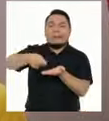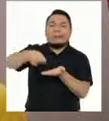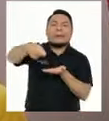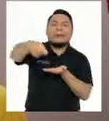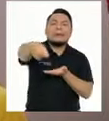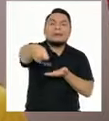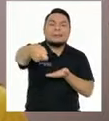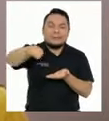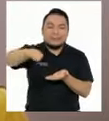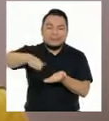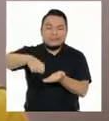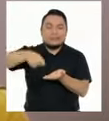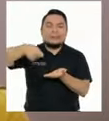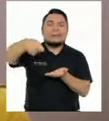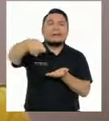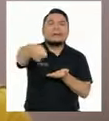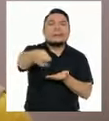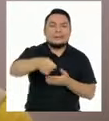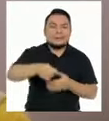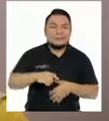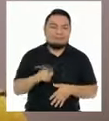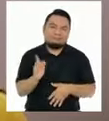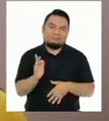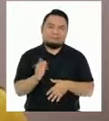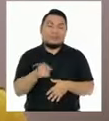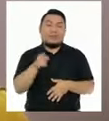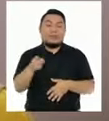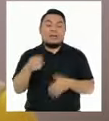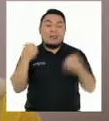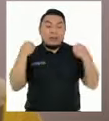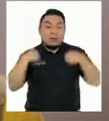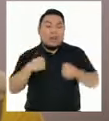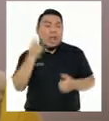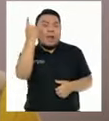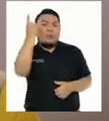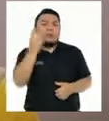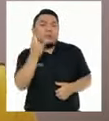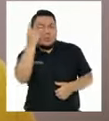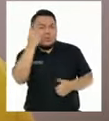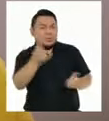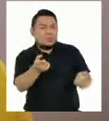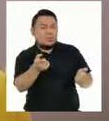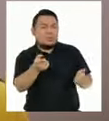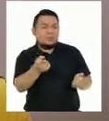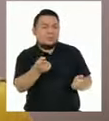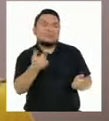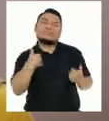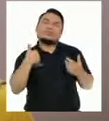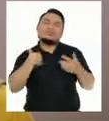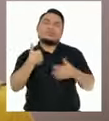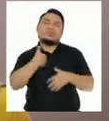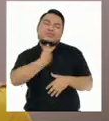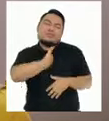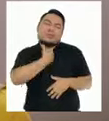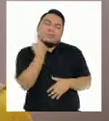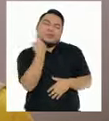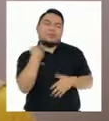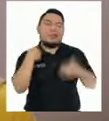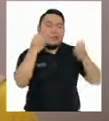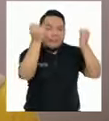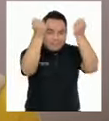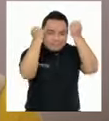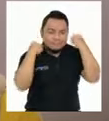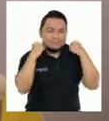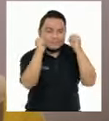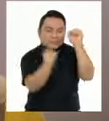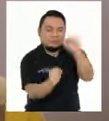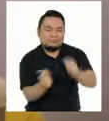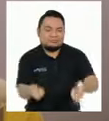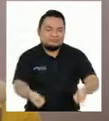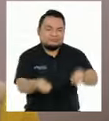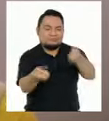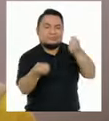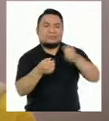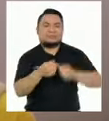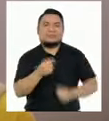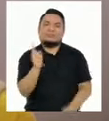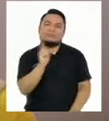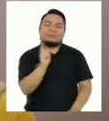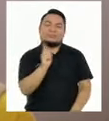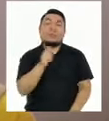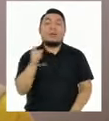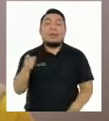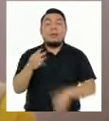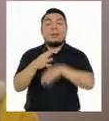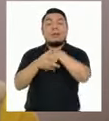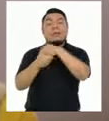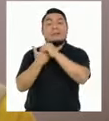se están cambiando de ropa, los apuramos y los terminamos cambiando nosotros los adultos. O al lavarse las